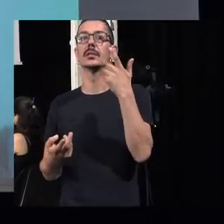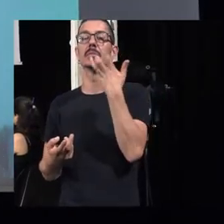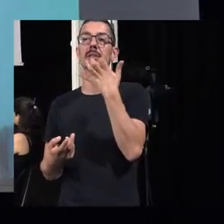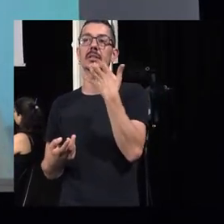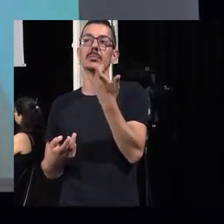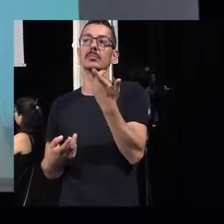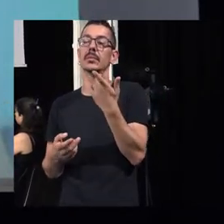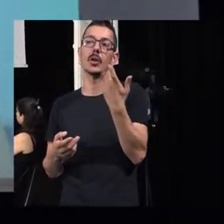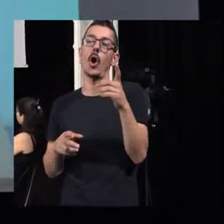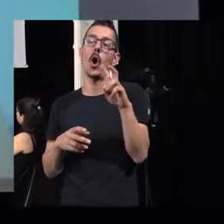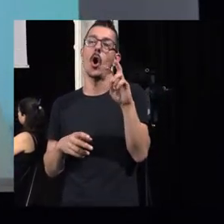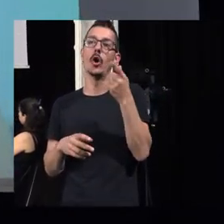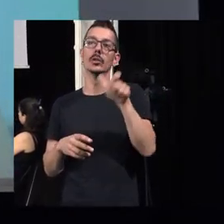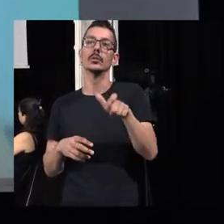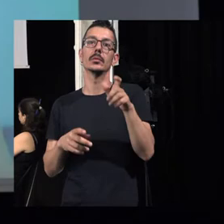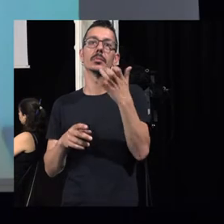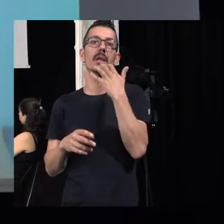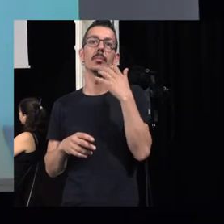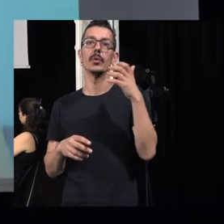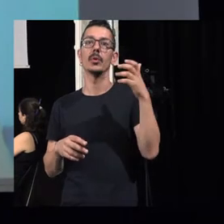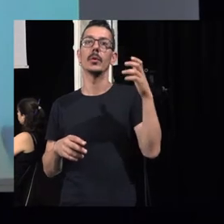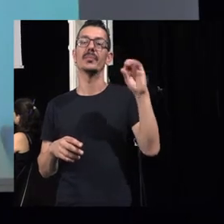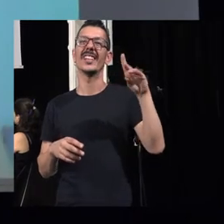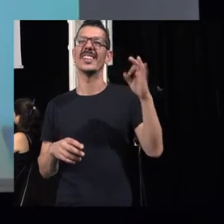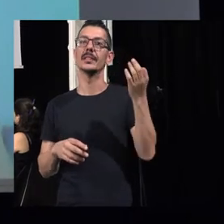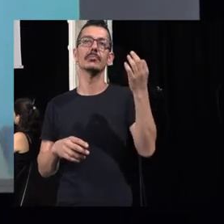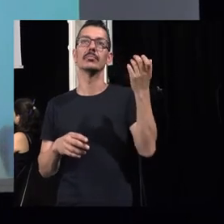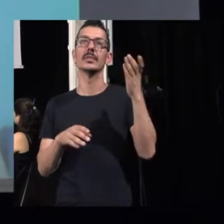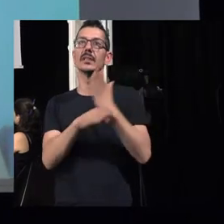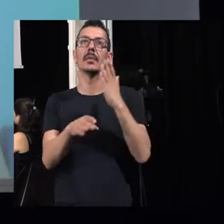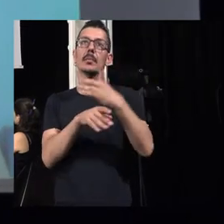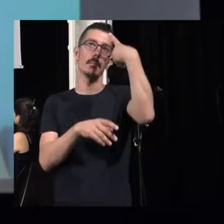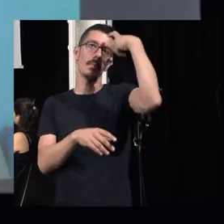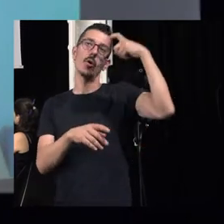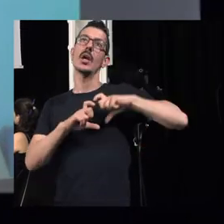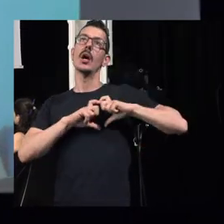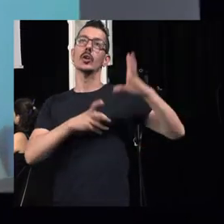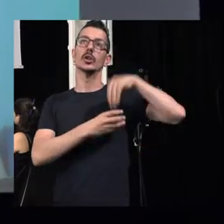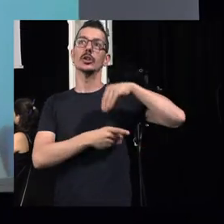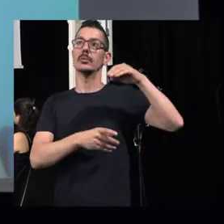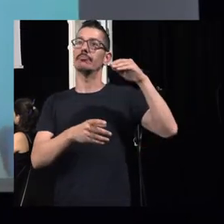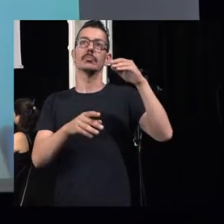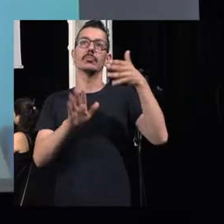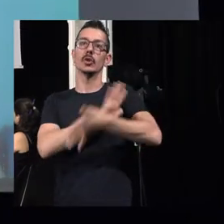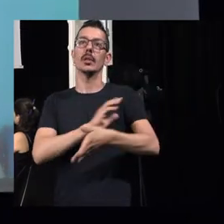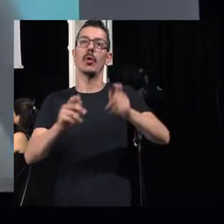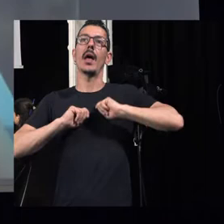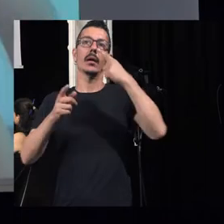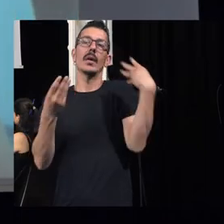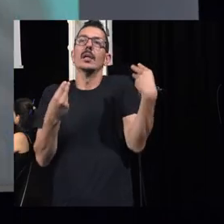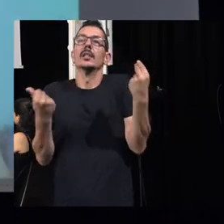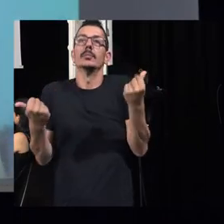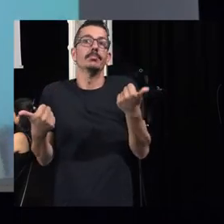en el corazón porque eres un chico que nos inspiraste muchísimo. Y por el cual verdaderamente hoy, cada vez